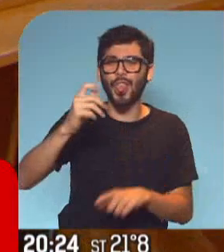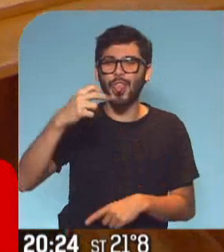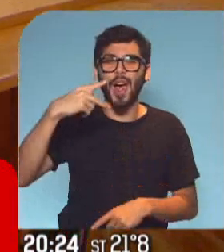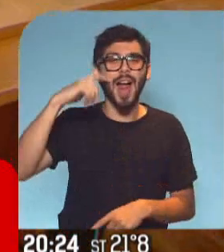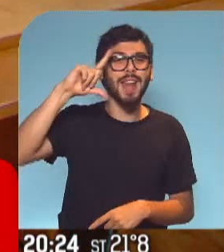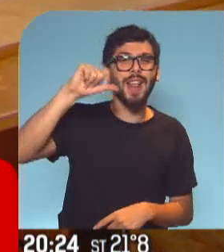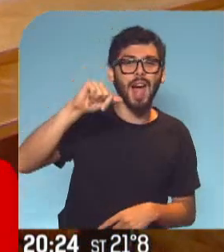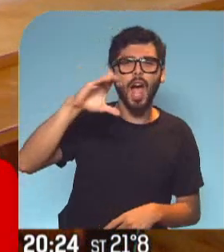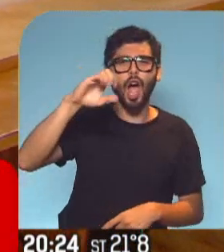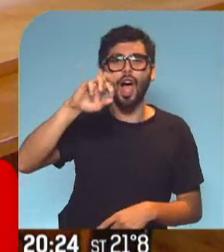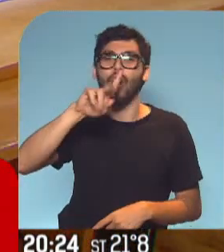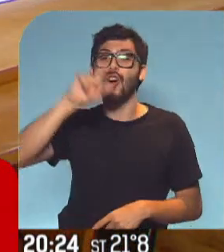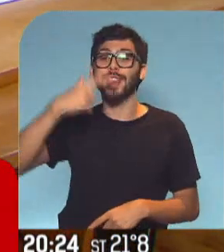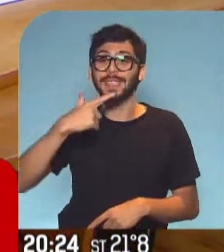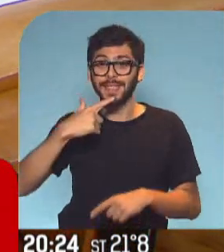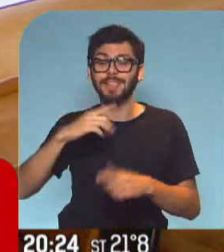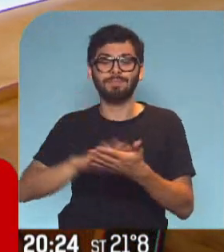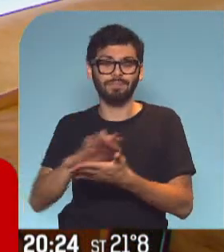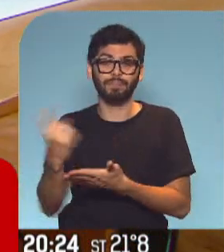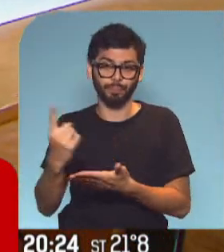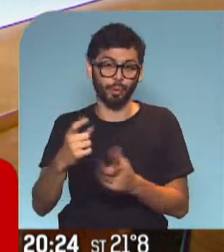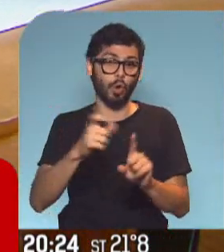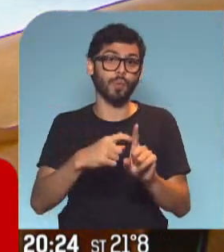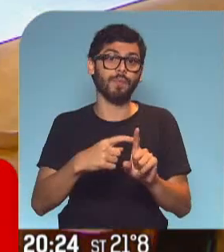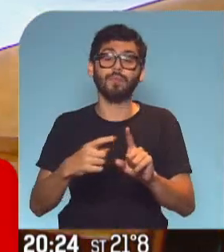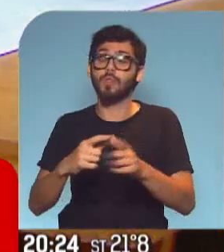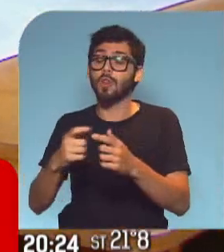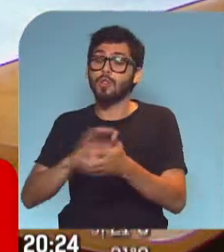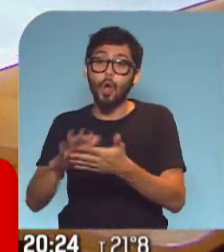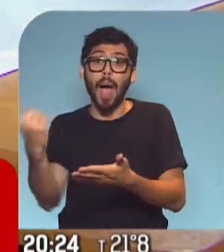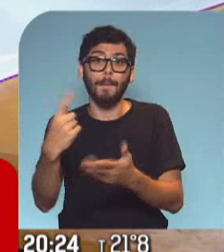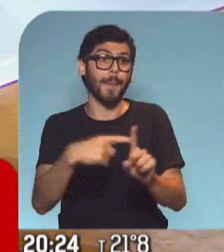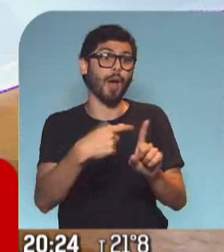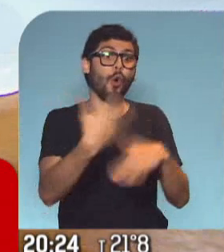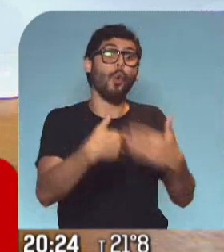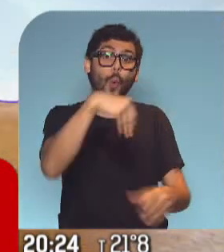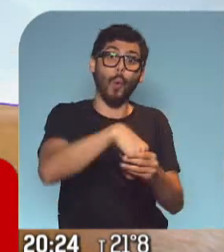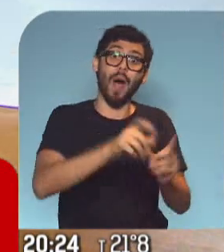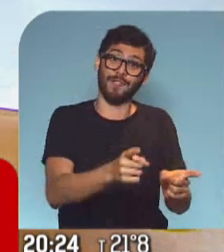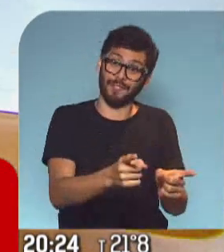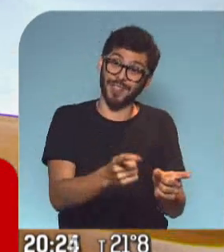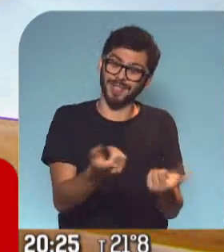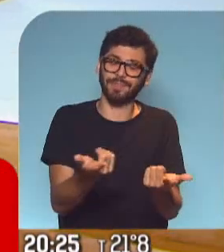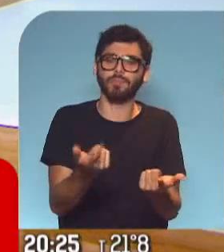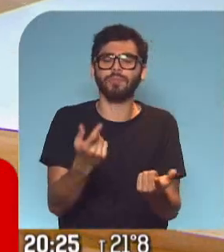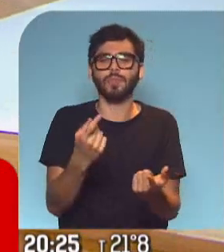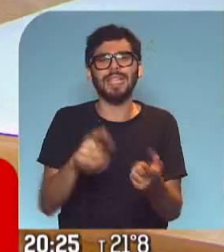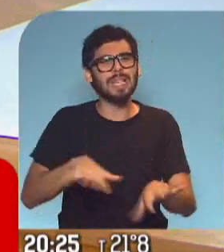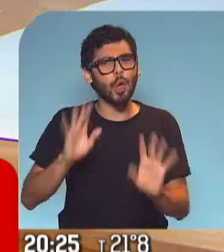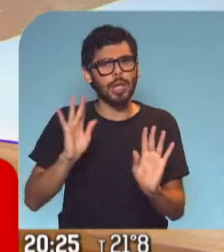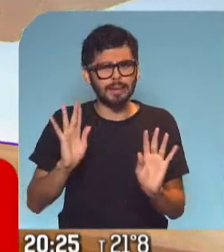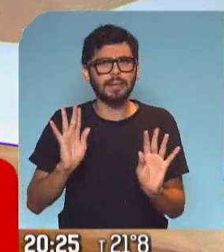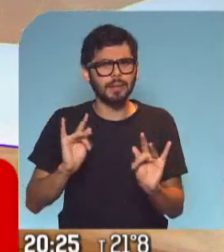una mediación que favoreció al futbolista para poder participar ahora en Boca Juniors. Una situación